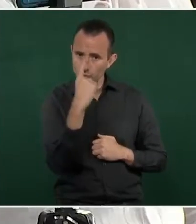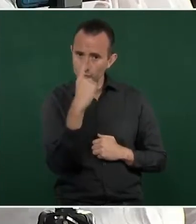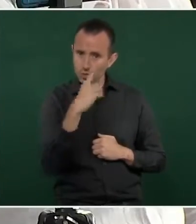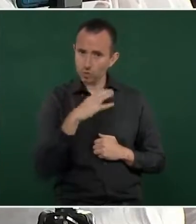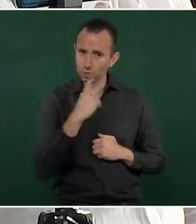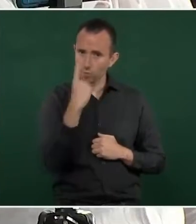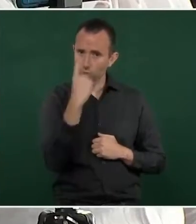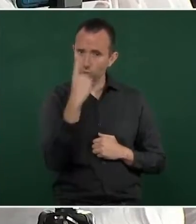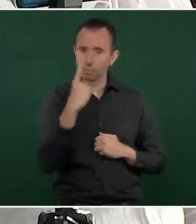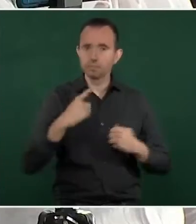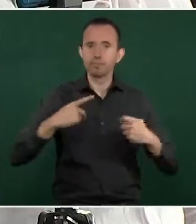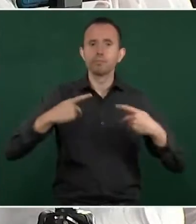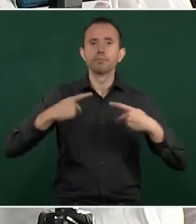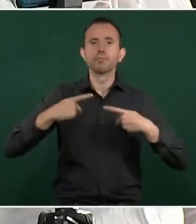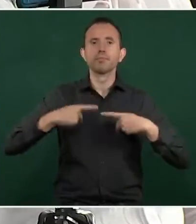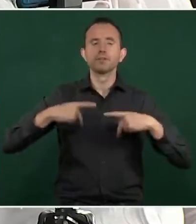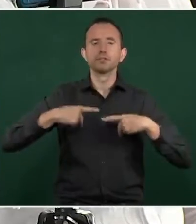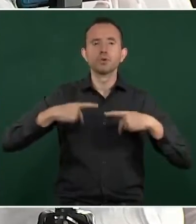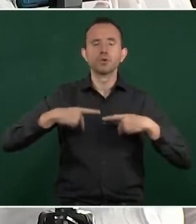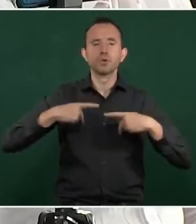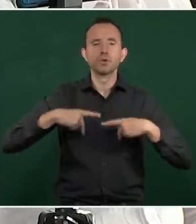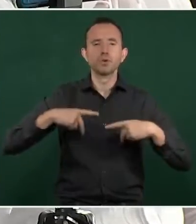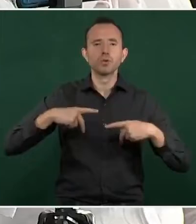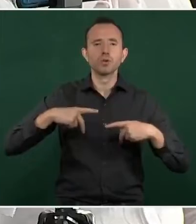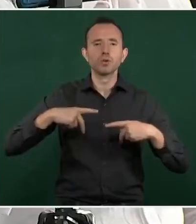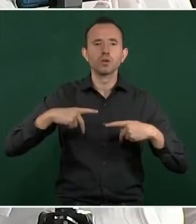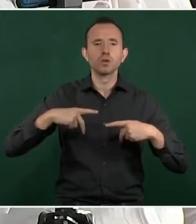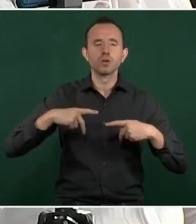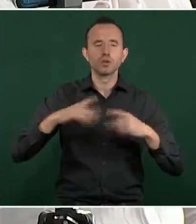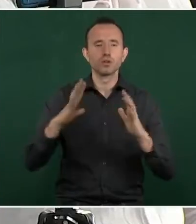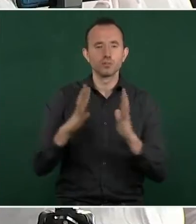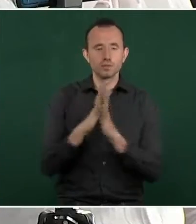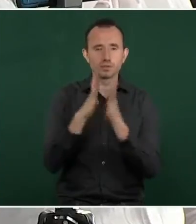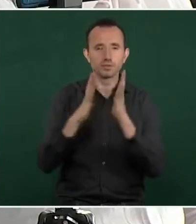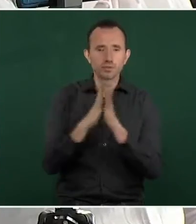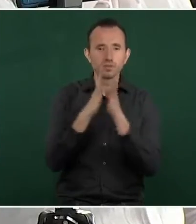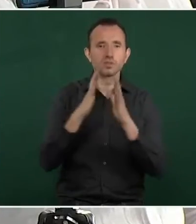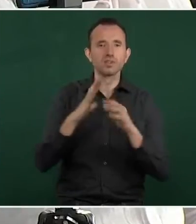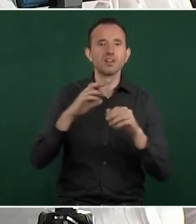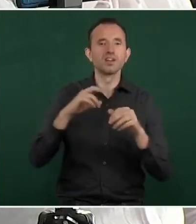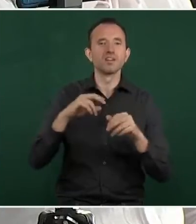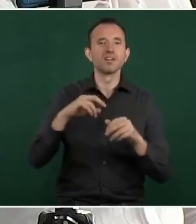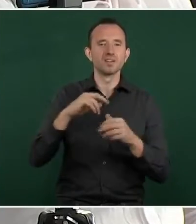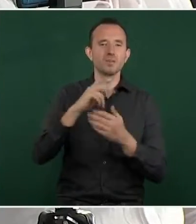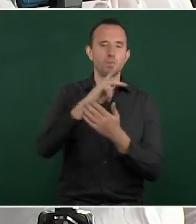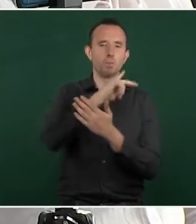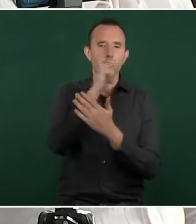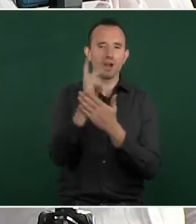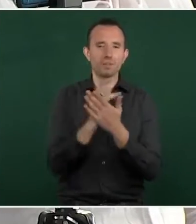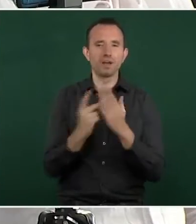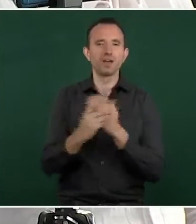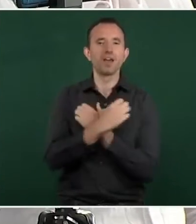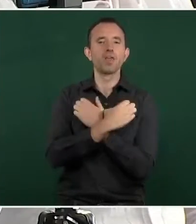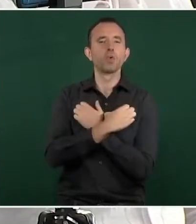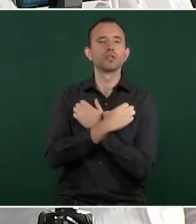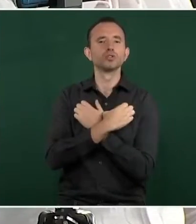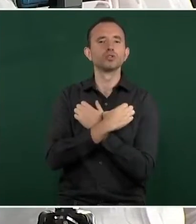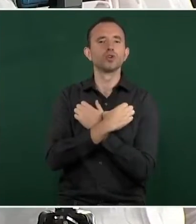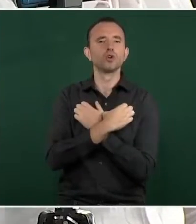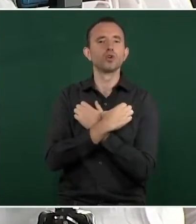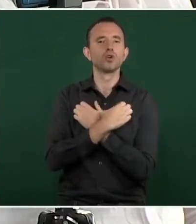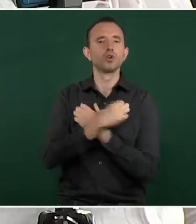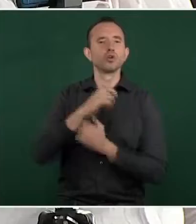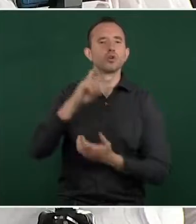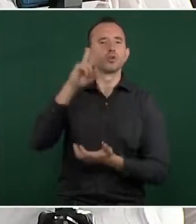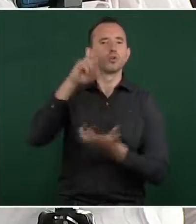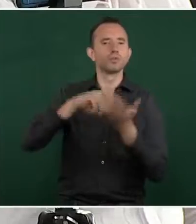participó para el nuevo plan de educación básica, para este 2000, plan de estudios para este 2022, de la nueva escuela mexicana.